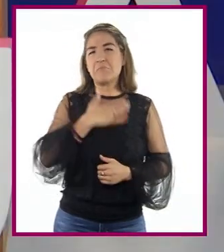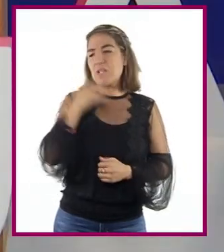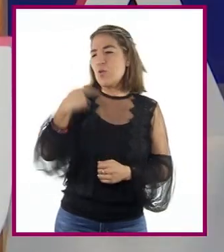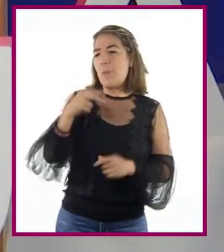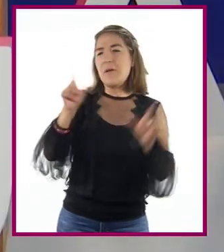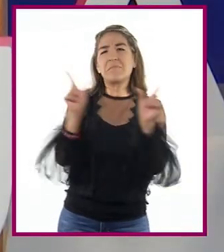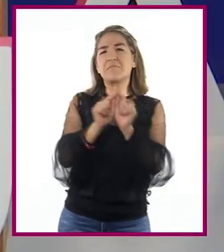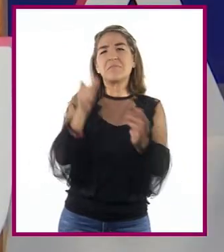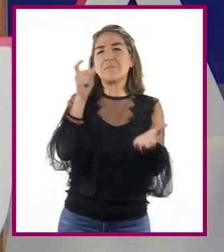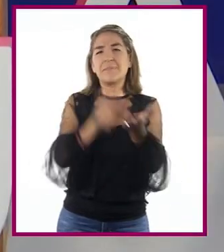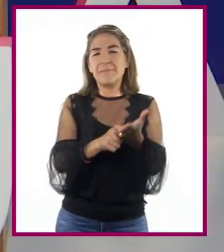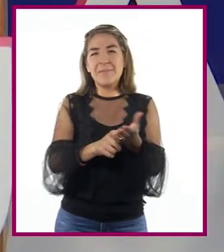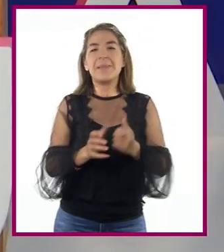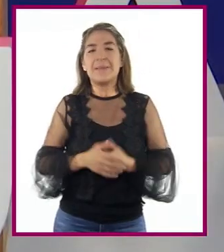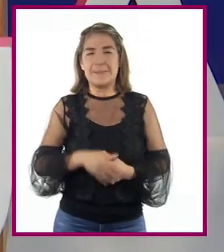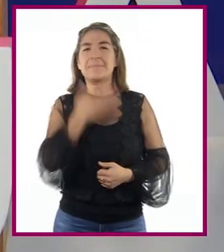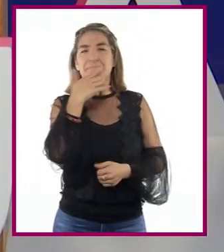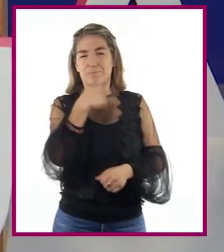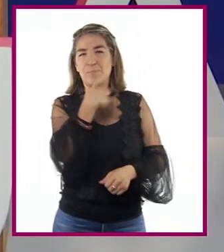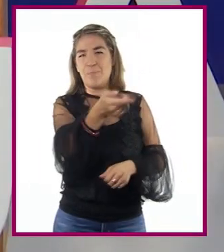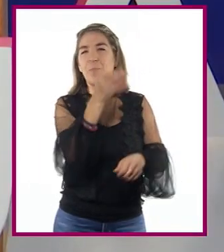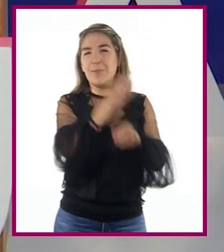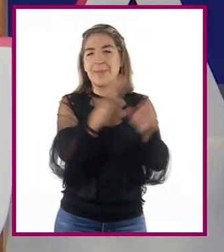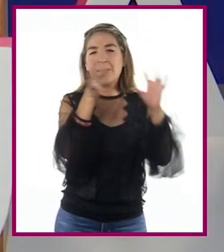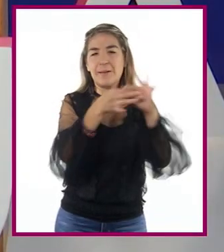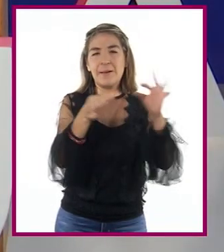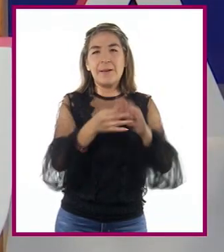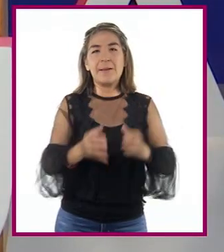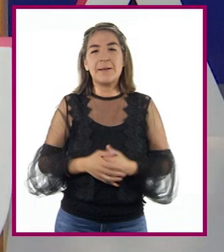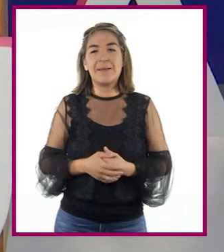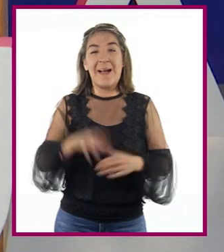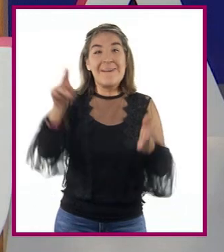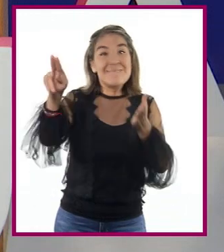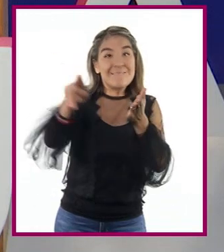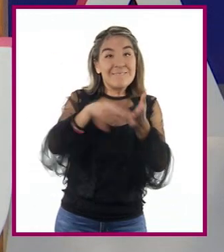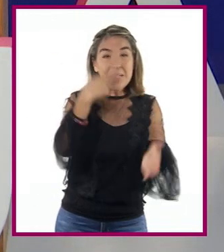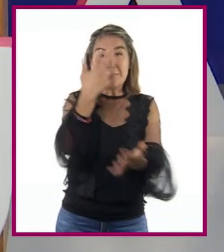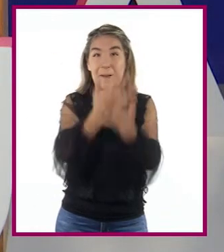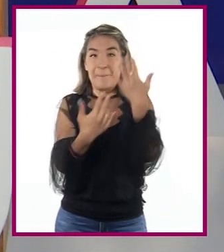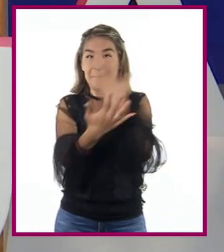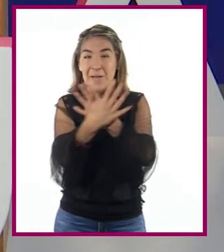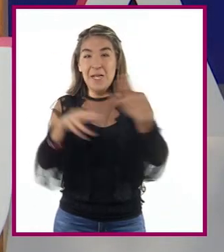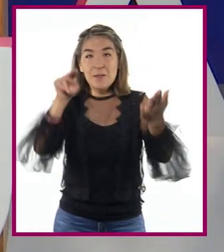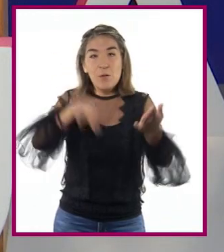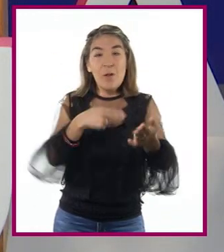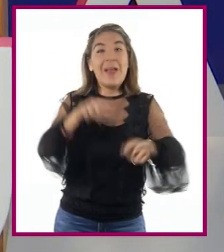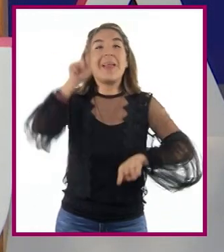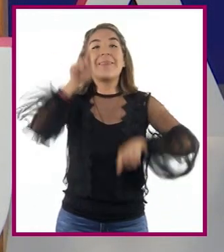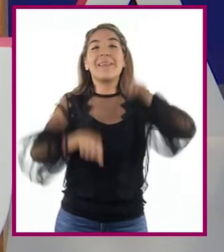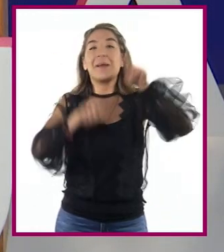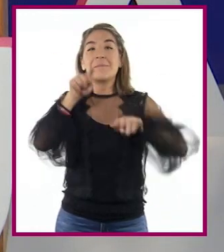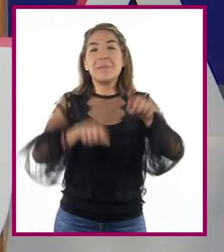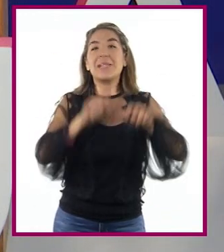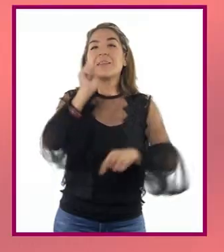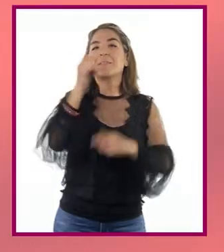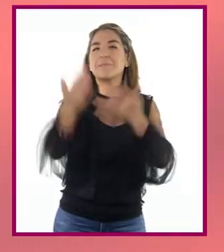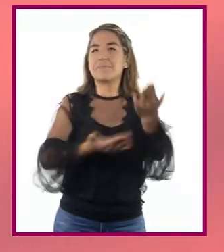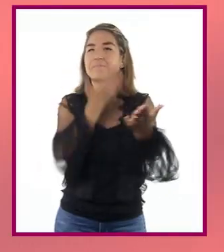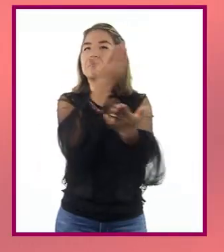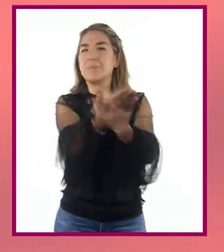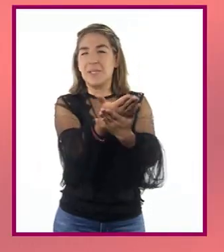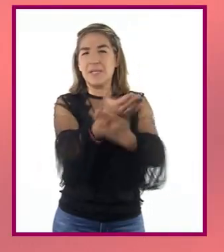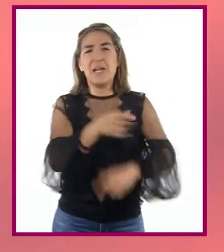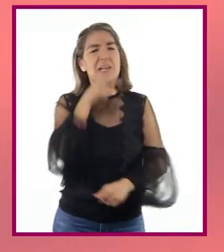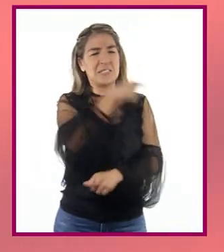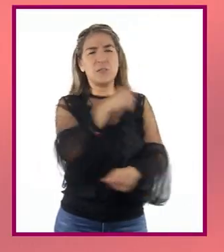nombre? Bien, Enrique. Ese detalle, o sea, el de la firma a mano, dependerá de lo que nos soliciten.